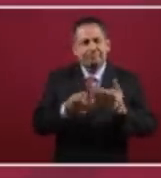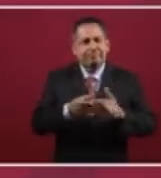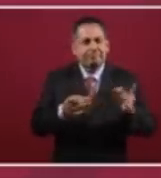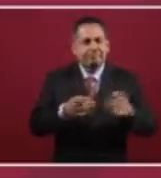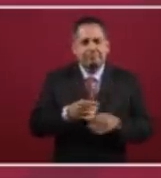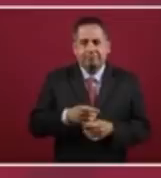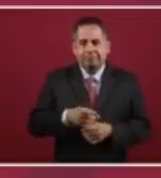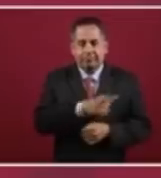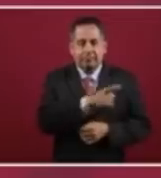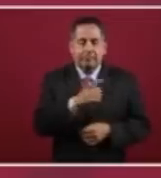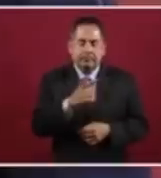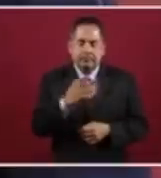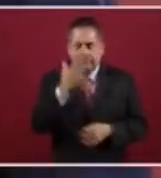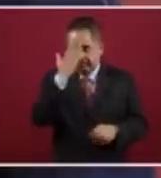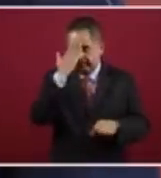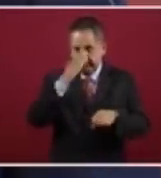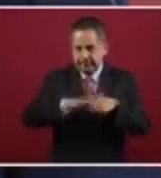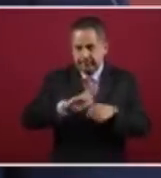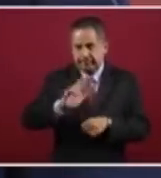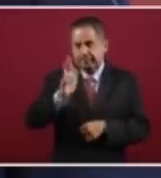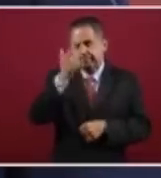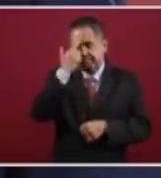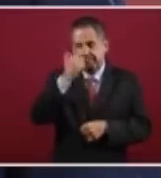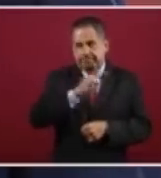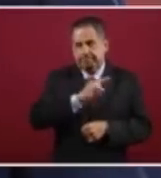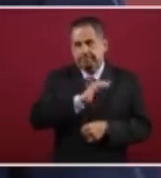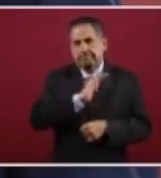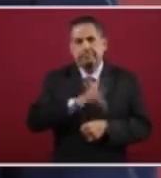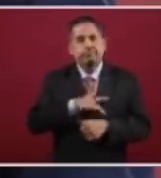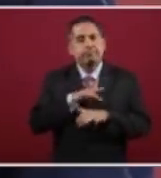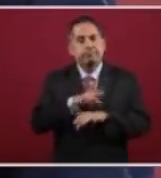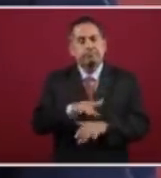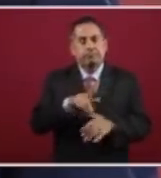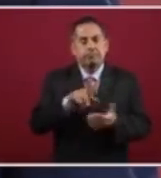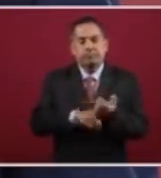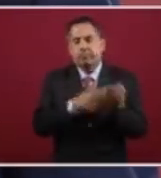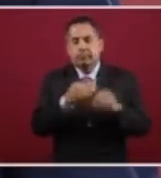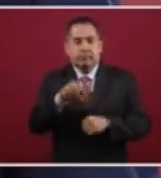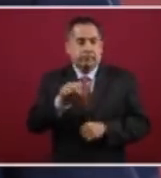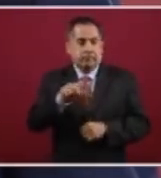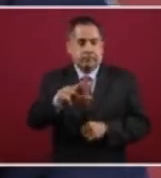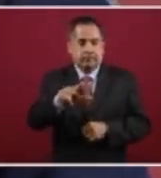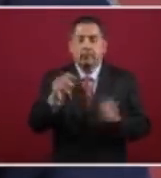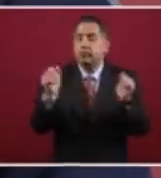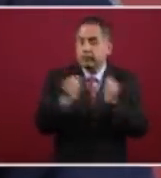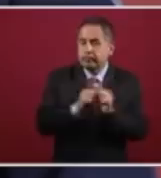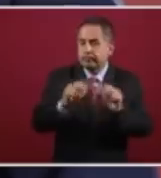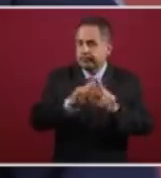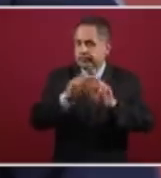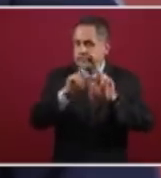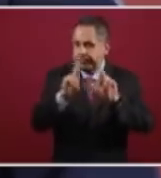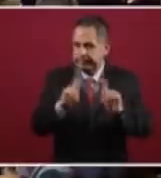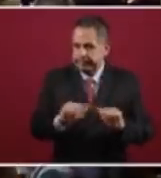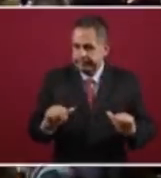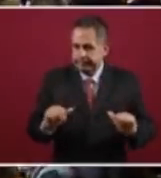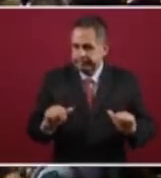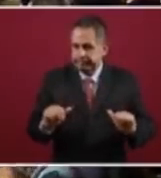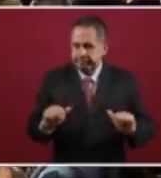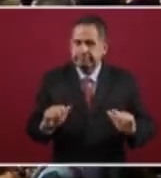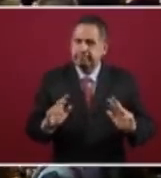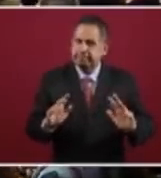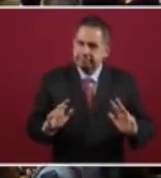recuerdan y que no olvidan lo de la represión del 68 en paz, que